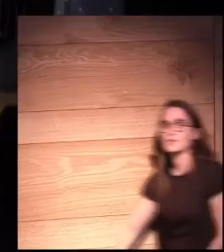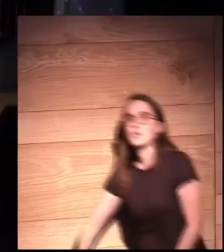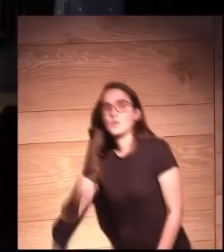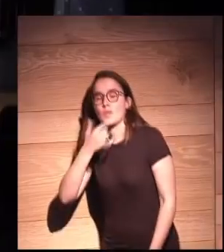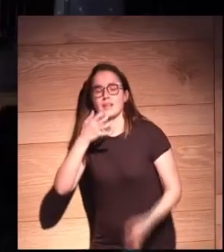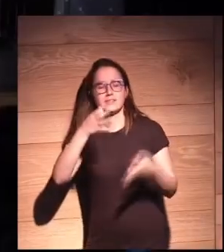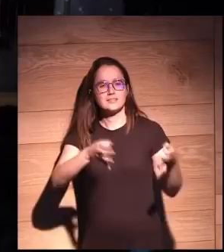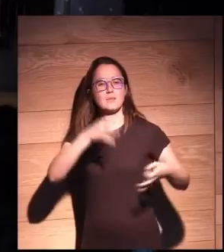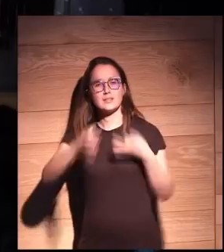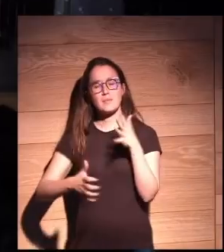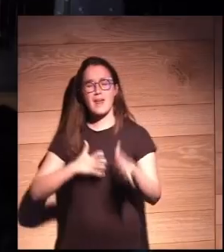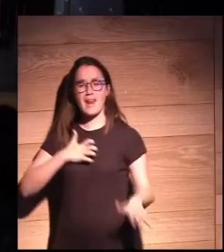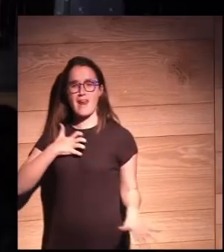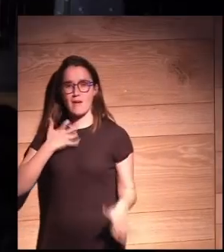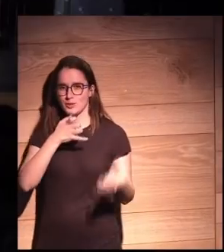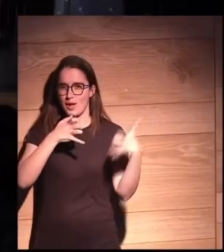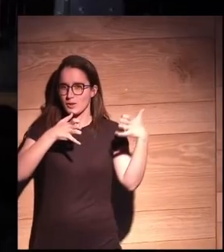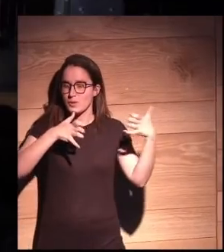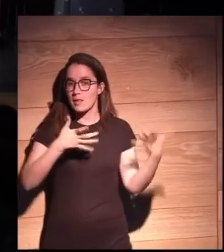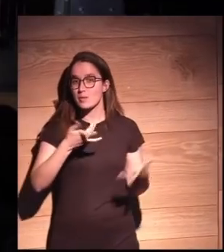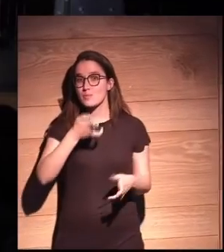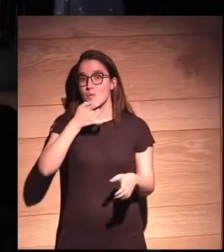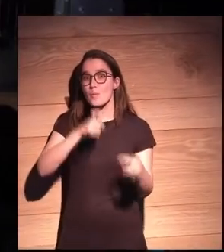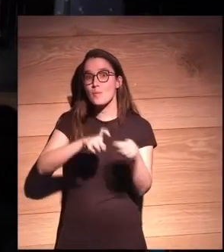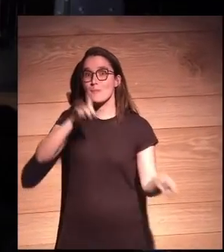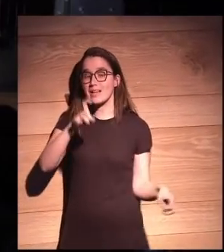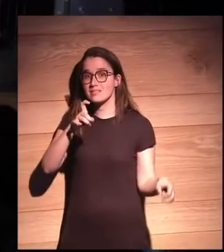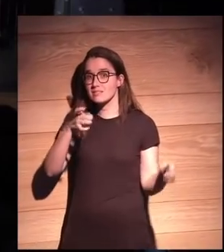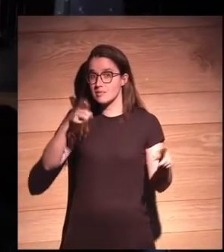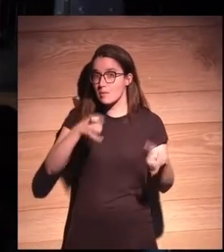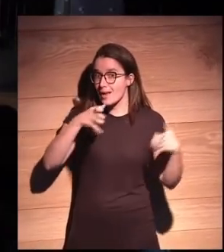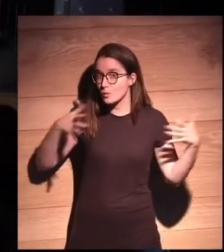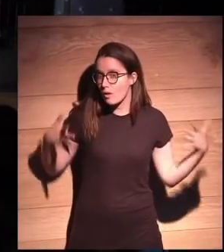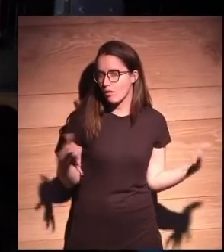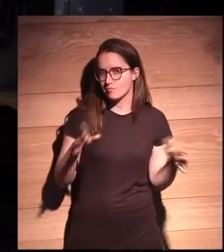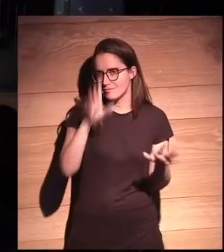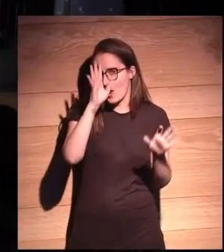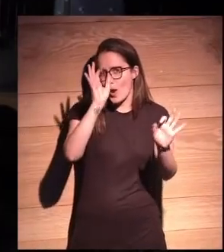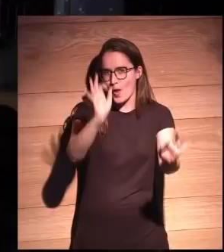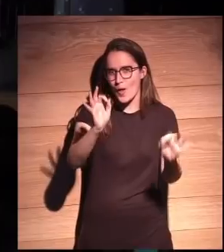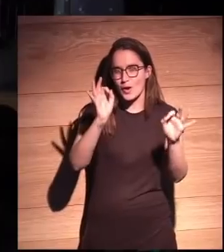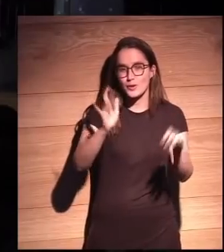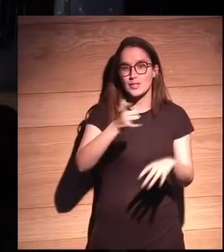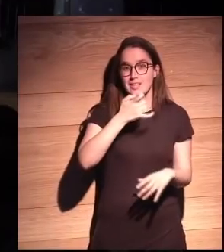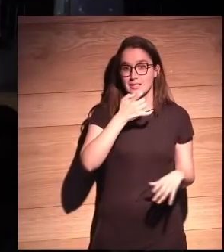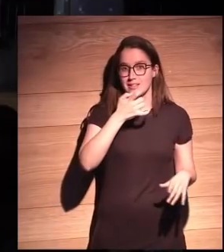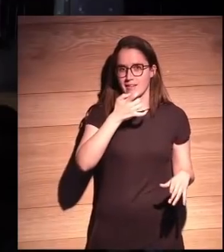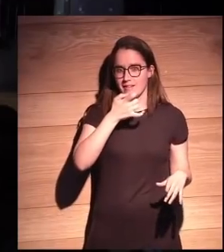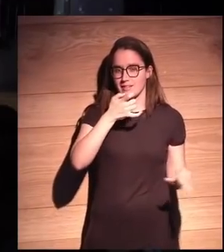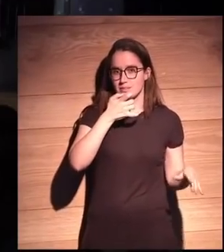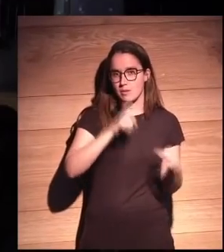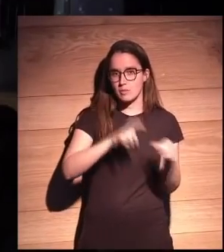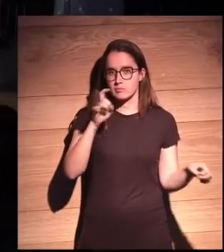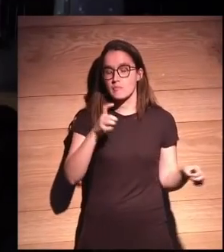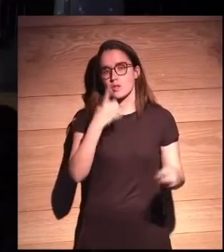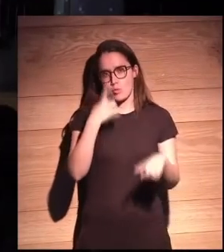actualidad. Y el latín. ¿Cómo? Sí. ¿Brexit también es de rabiosa actualidad? Totalmente, claro. ¿No? Los ingleses hasta para salirse... Déjame que